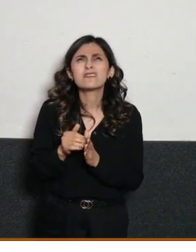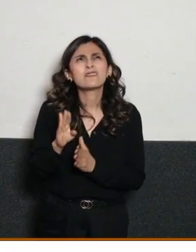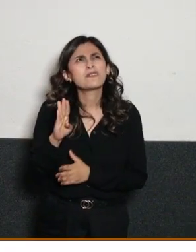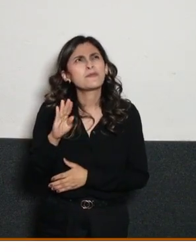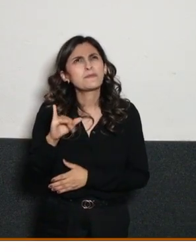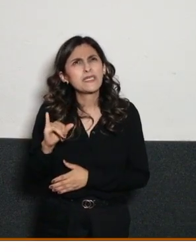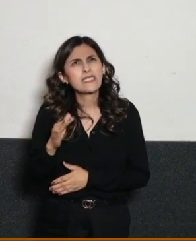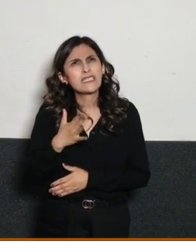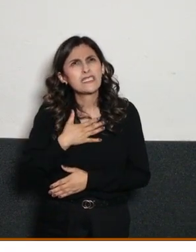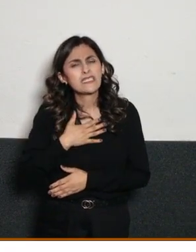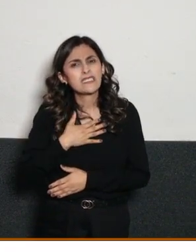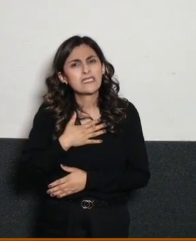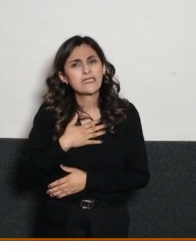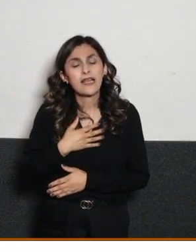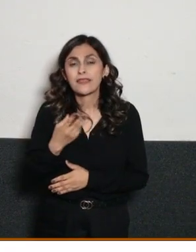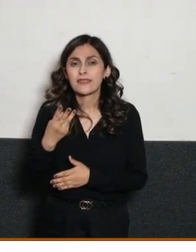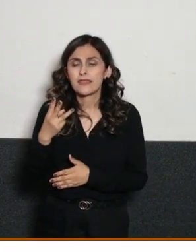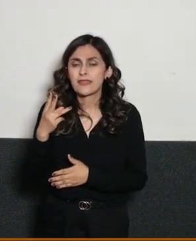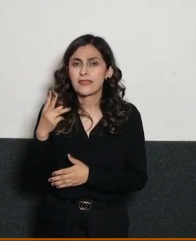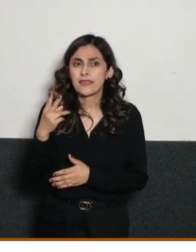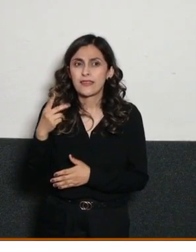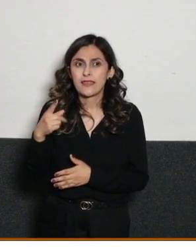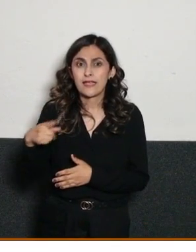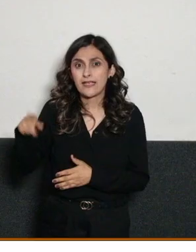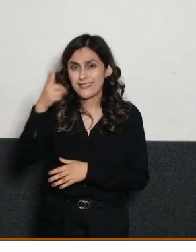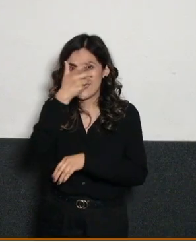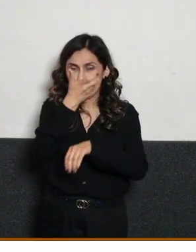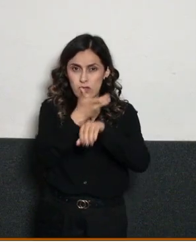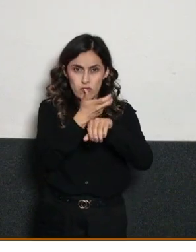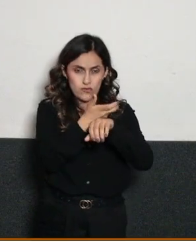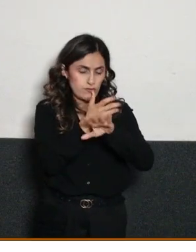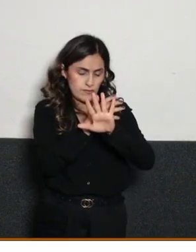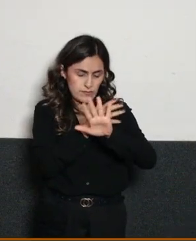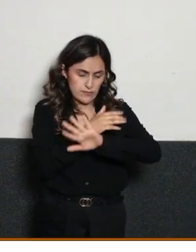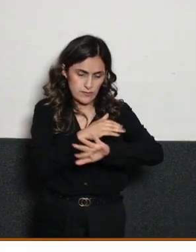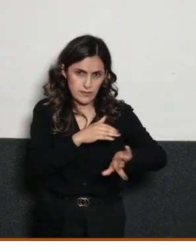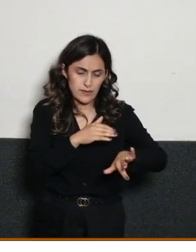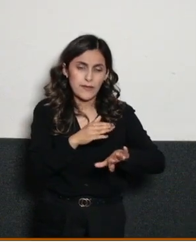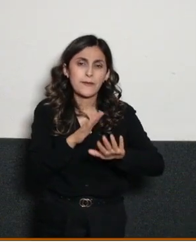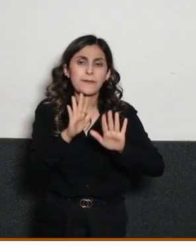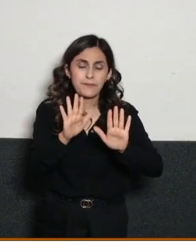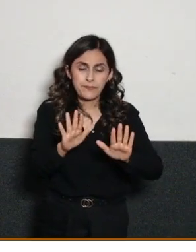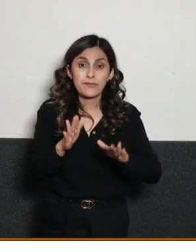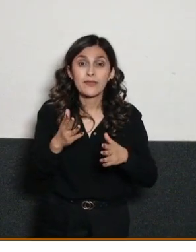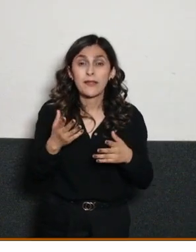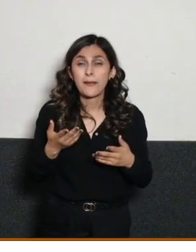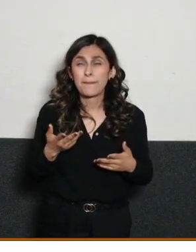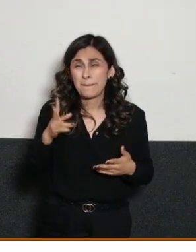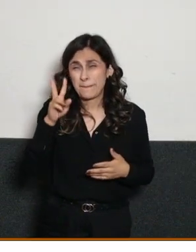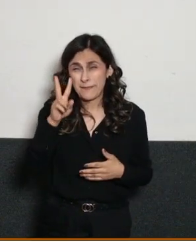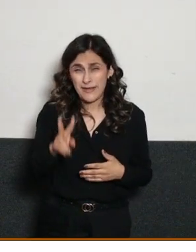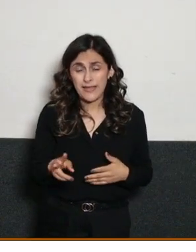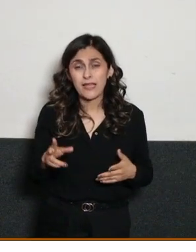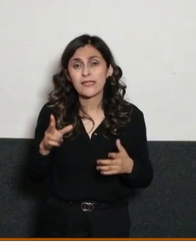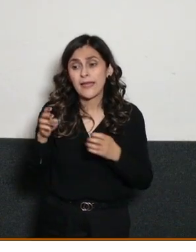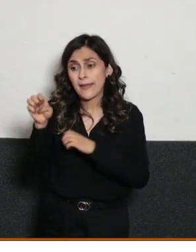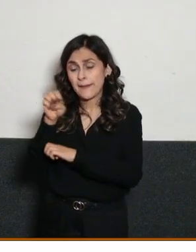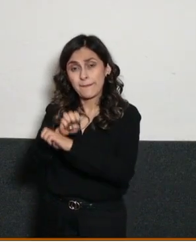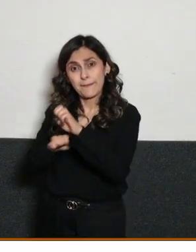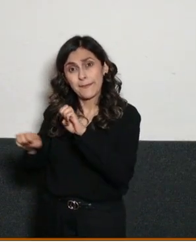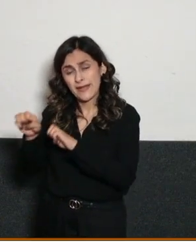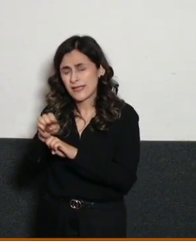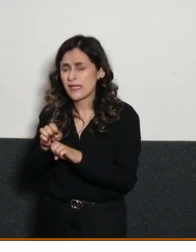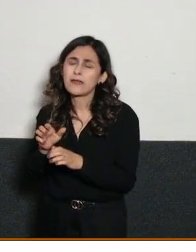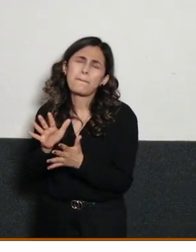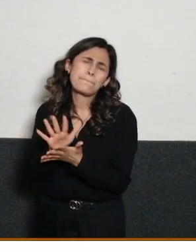billones de nosotros y no trillones de los Estados Unidos. Entonces, casi todas las grandes compañías